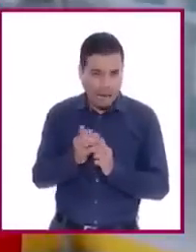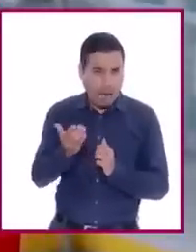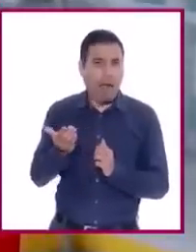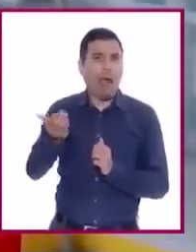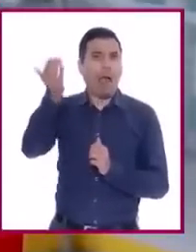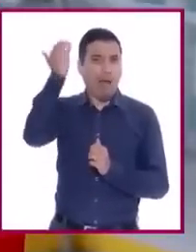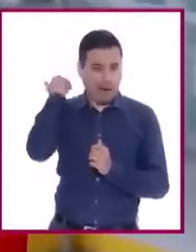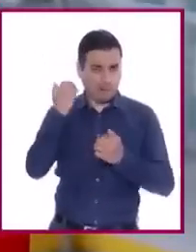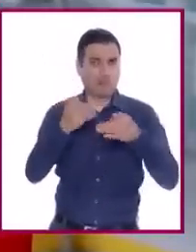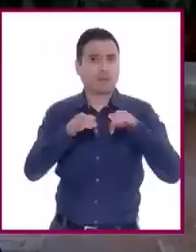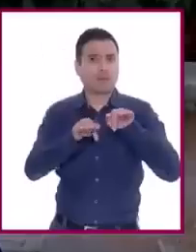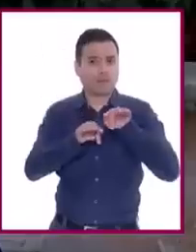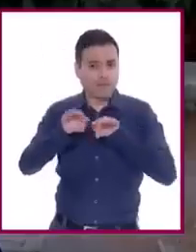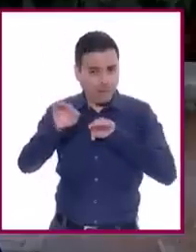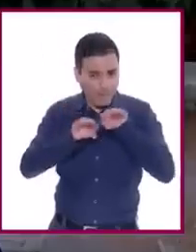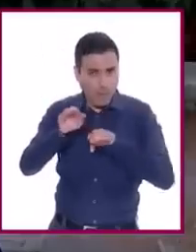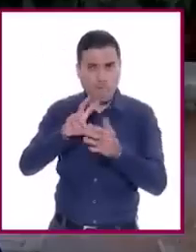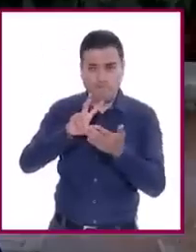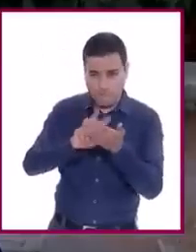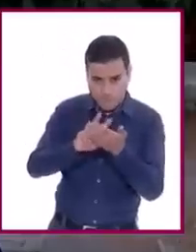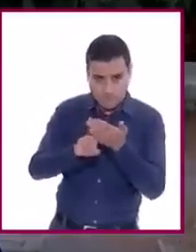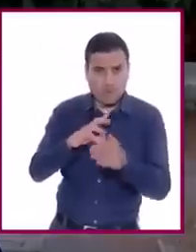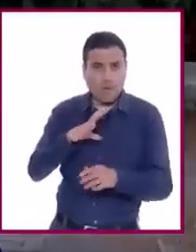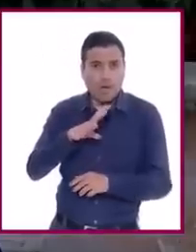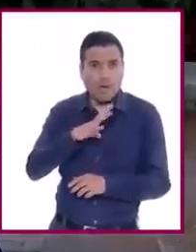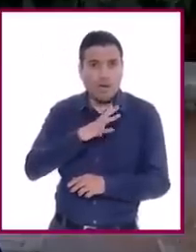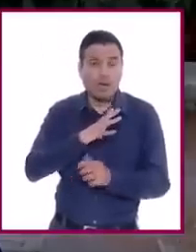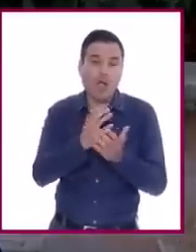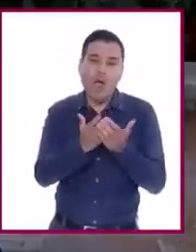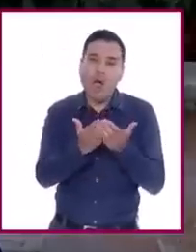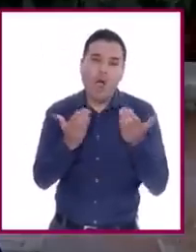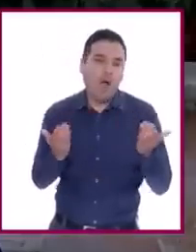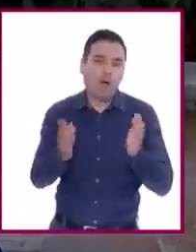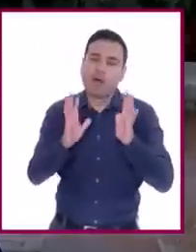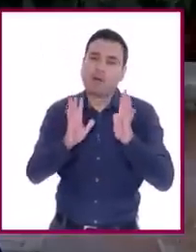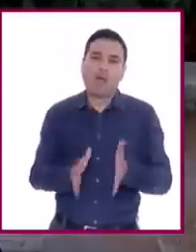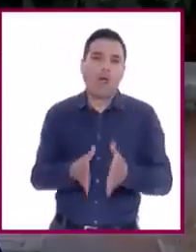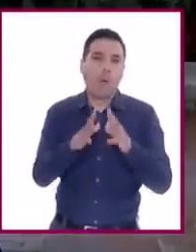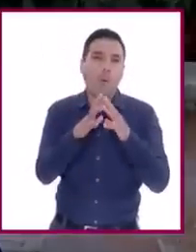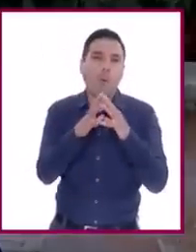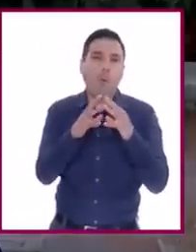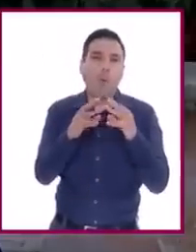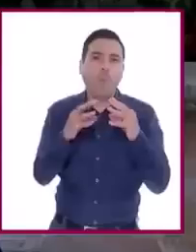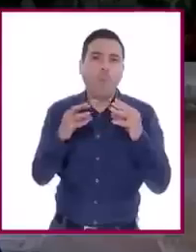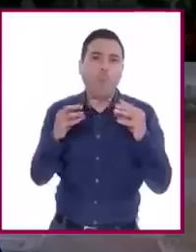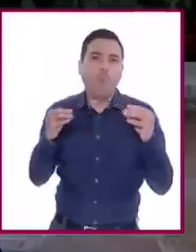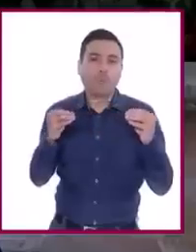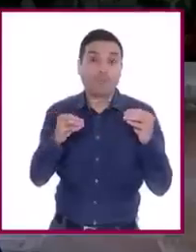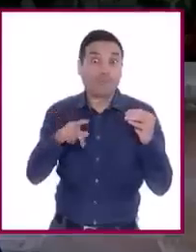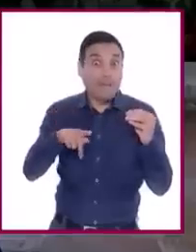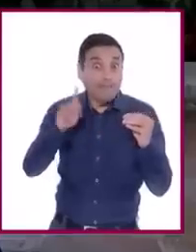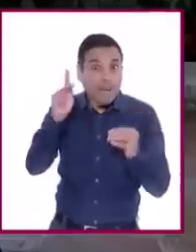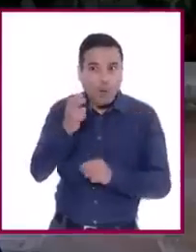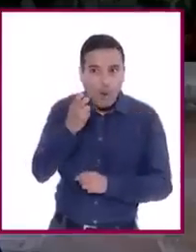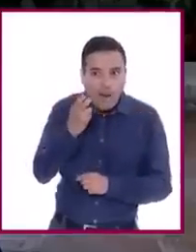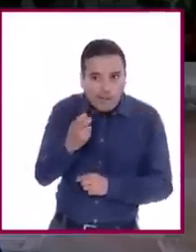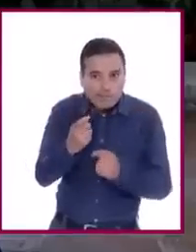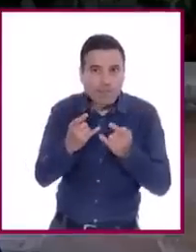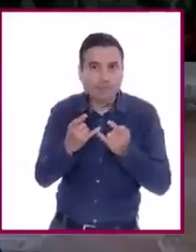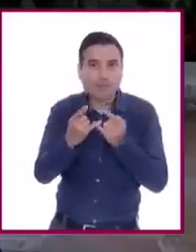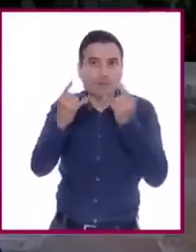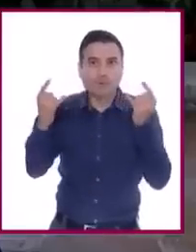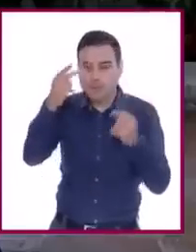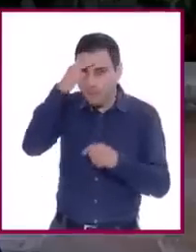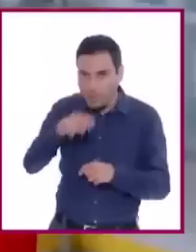y un impacto considerable para la historia de nuestro país